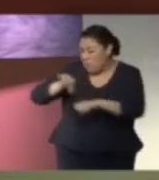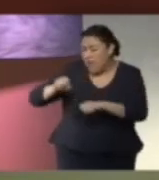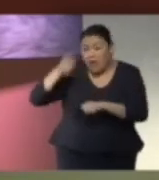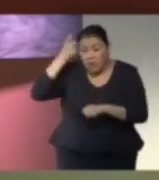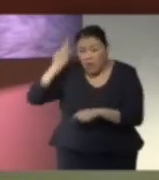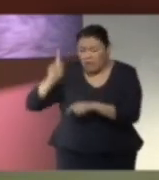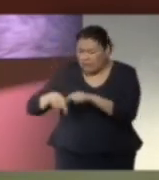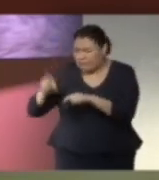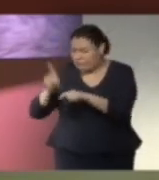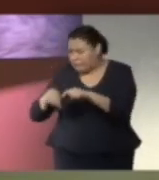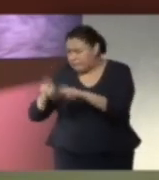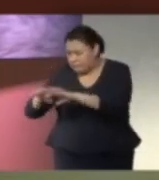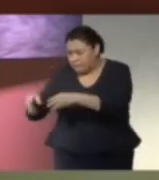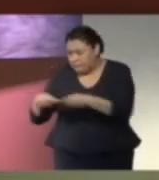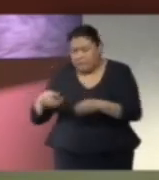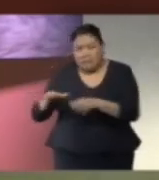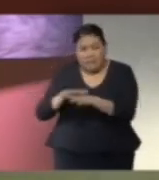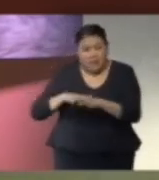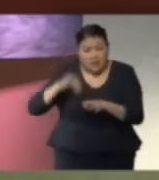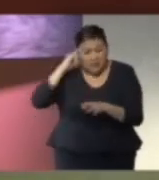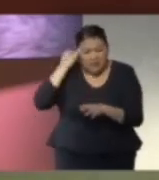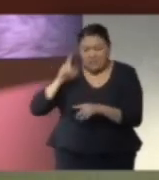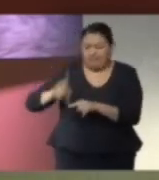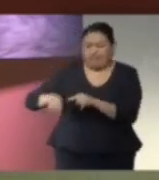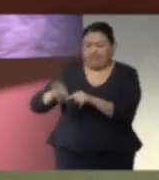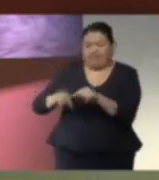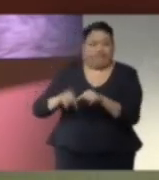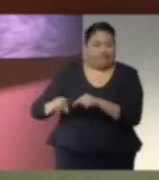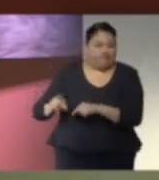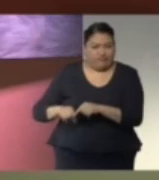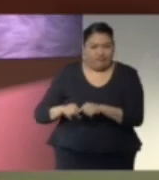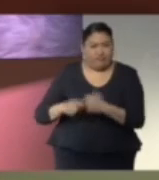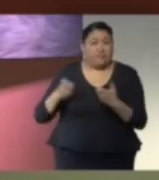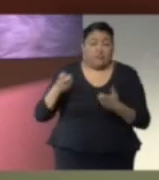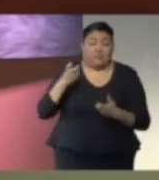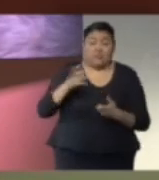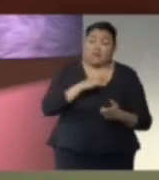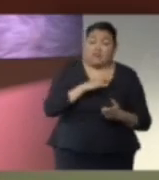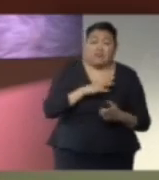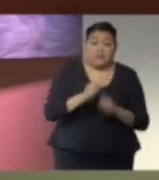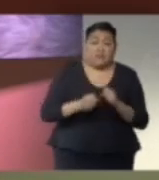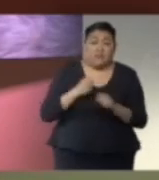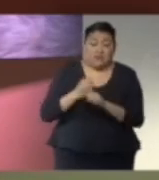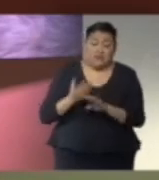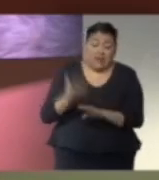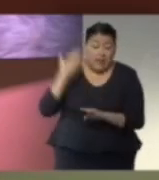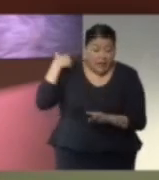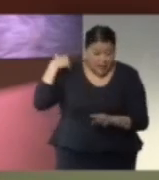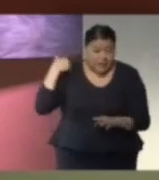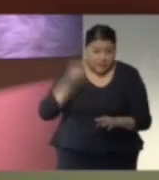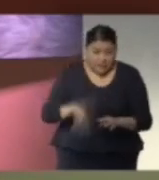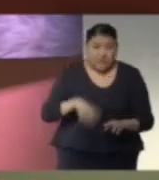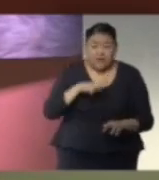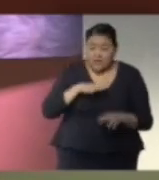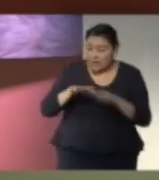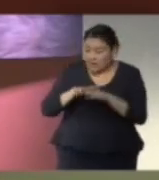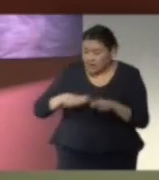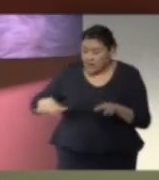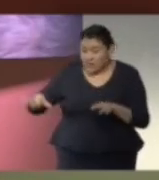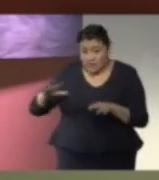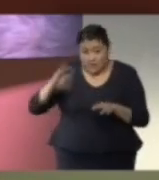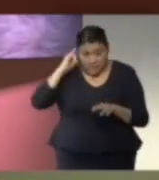de negación de los pueblos originarios, y que bueno, eso es una lucha muy importante que desde hace ya bastantes años pues los pueblos